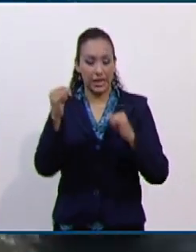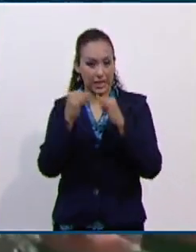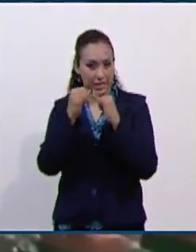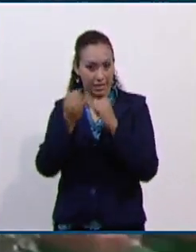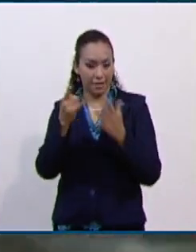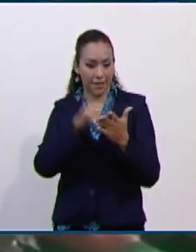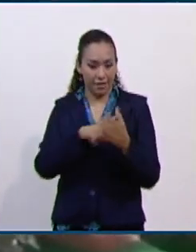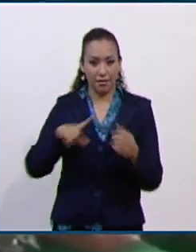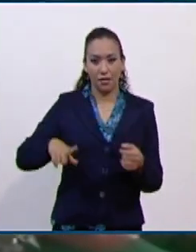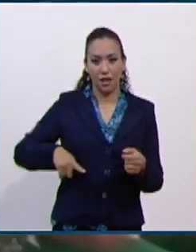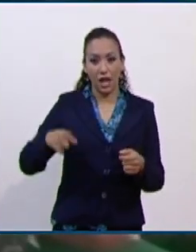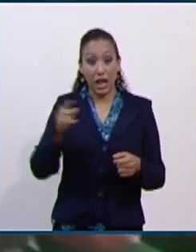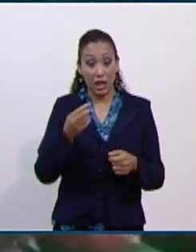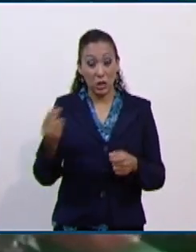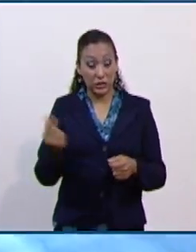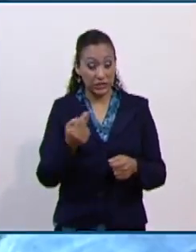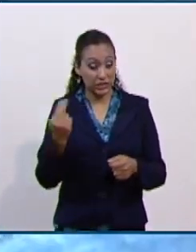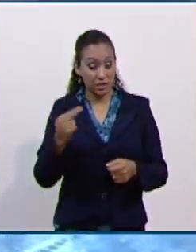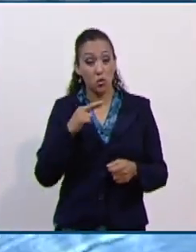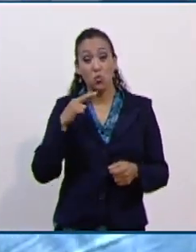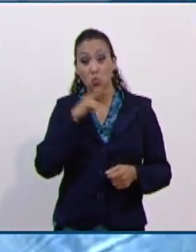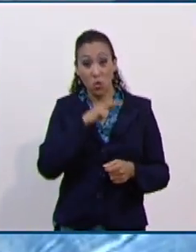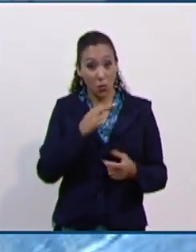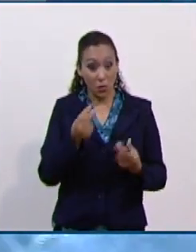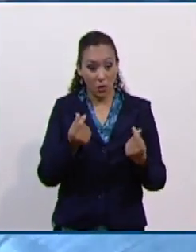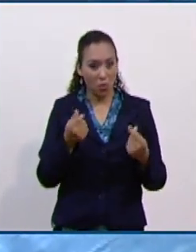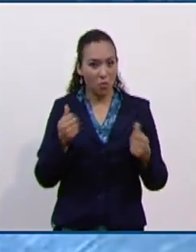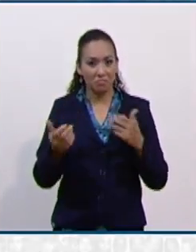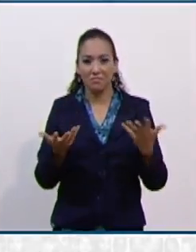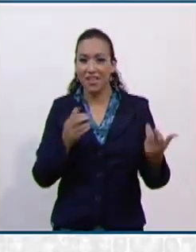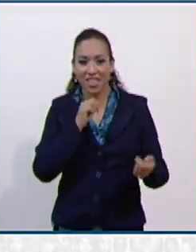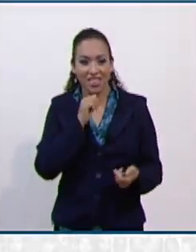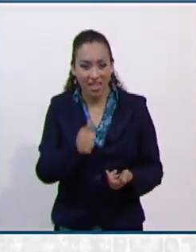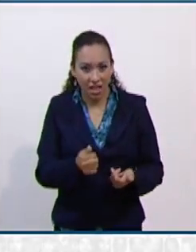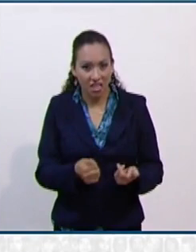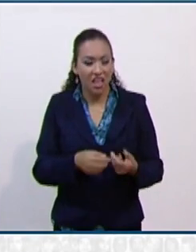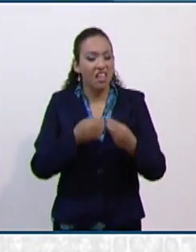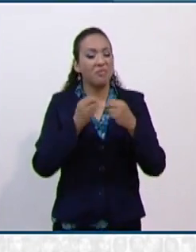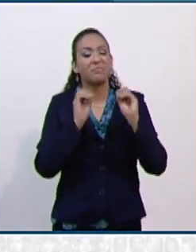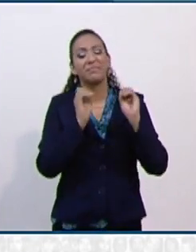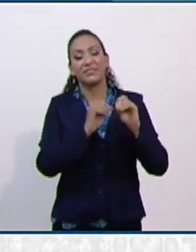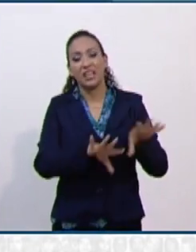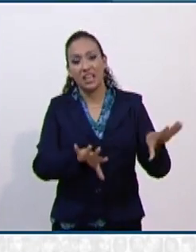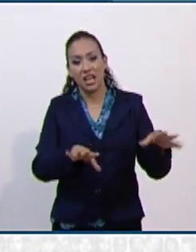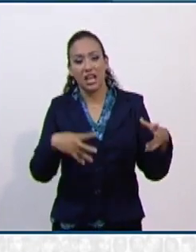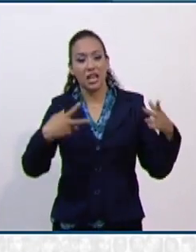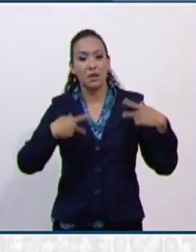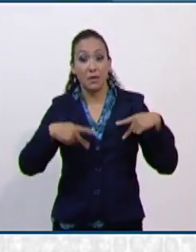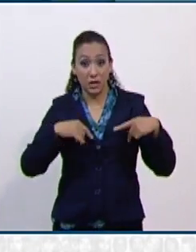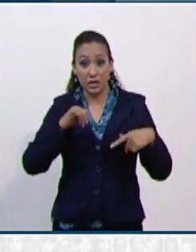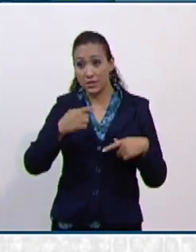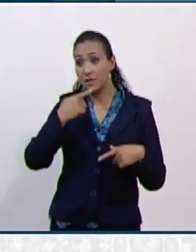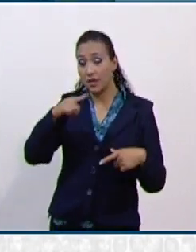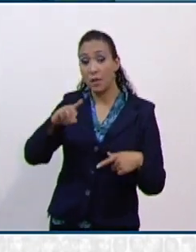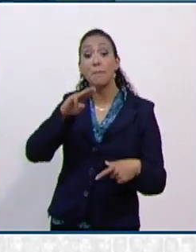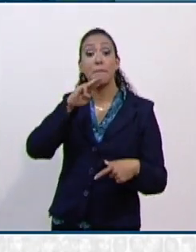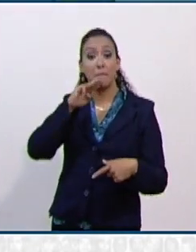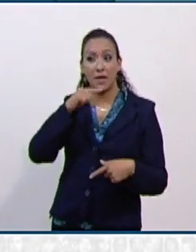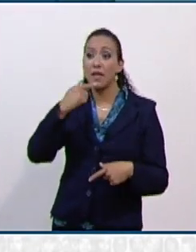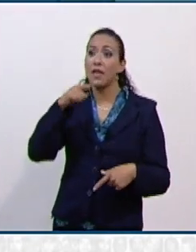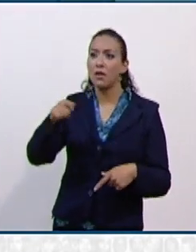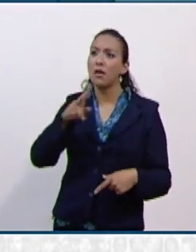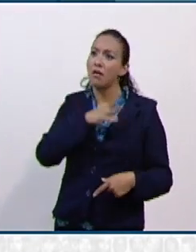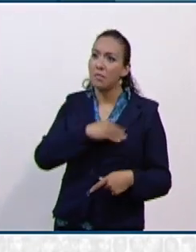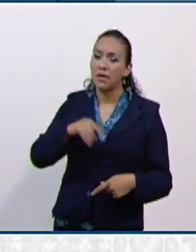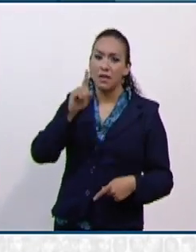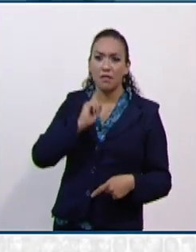no actuaron con urgencia, mostraron sesgos discriminatorios y subestimaron la denuncia por desaparición que interpuso la madre de la joven,